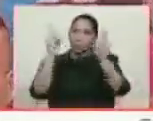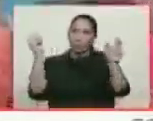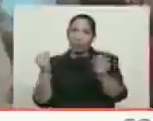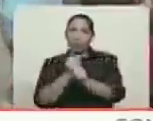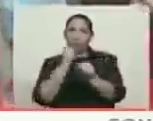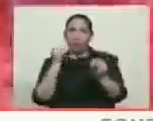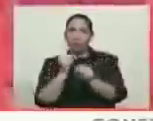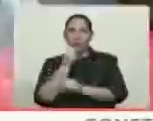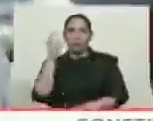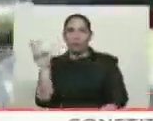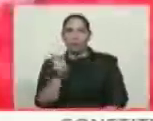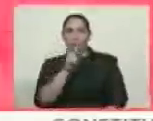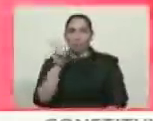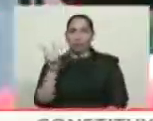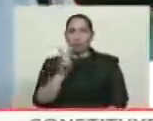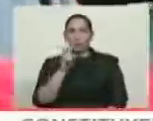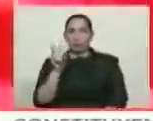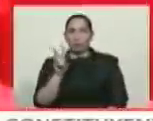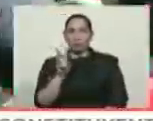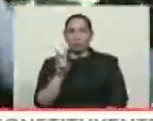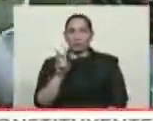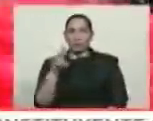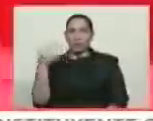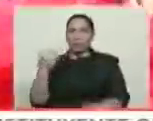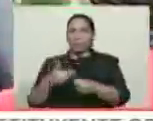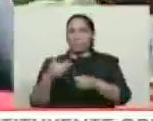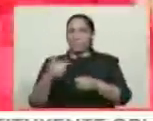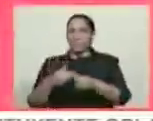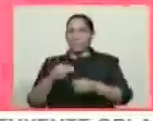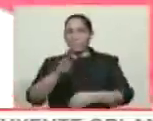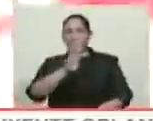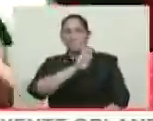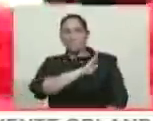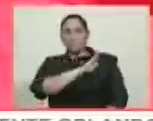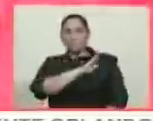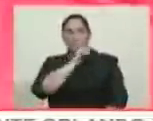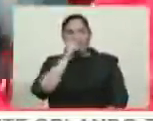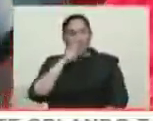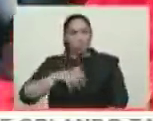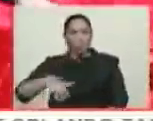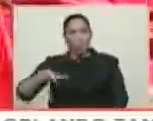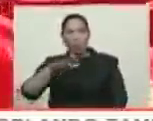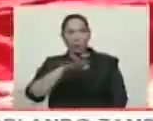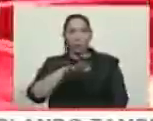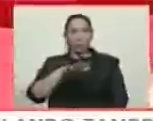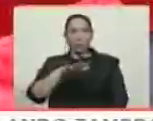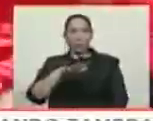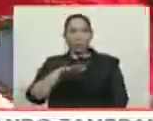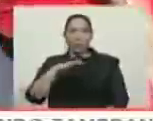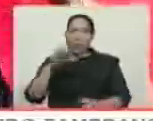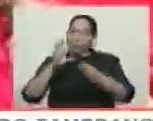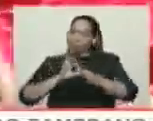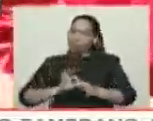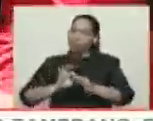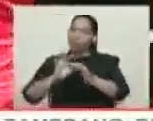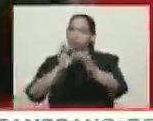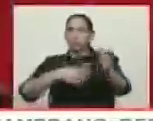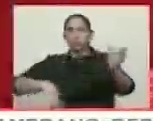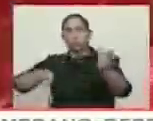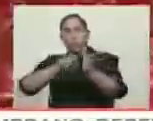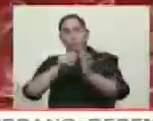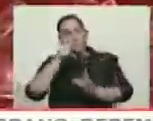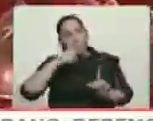de Venezuela. PDVSA es del pueblo, otro de los mensajes que ratifica el pueblo